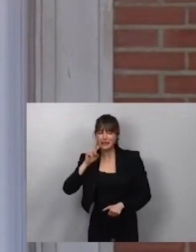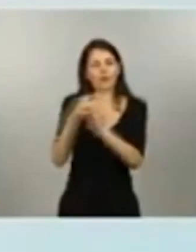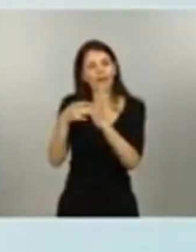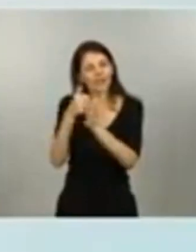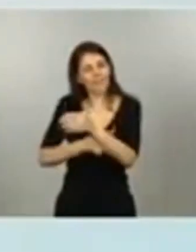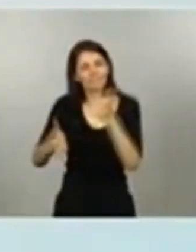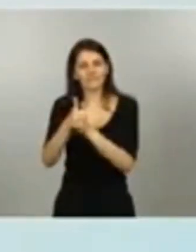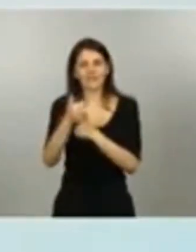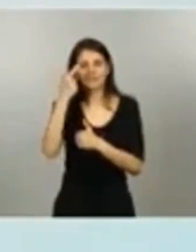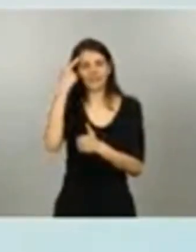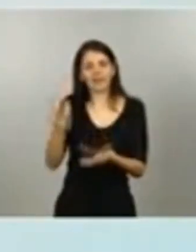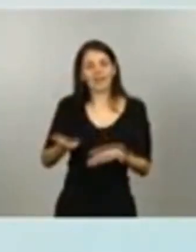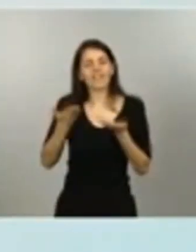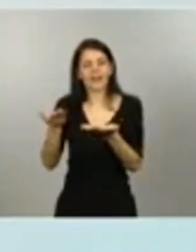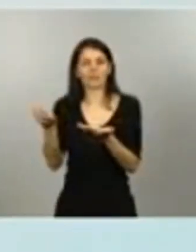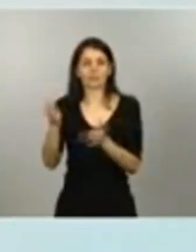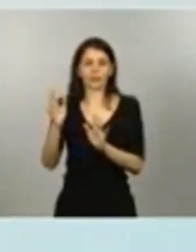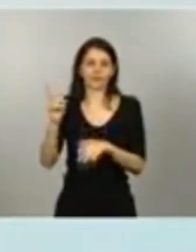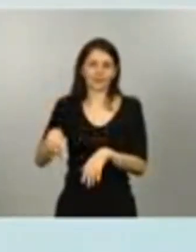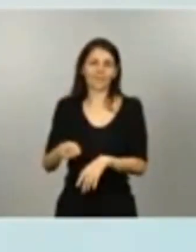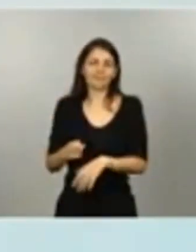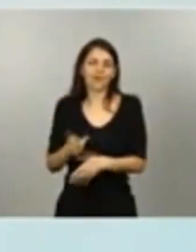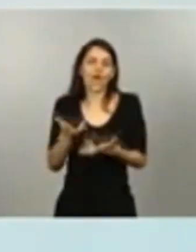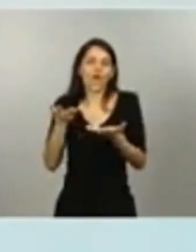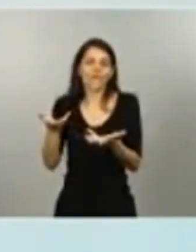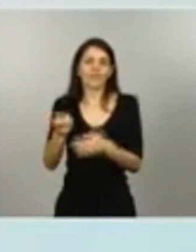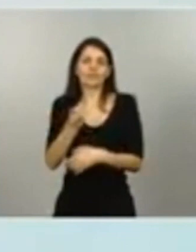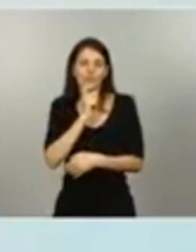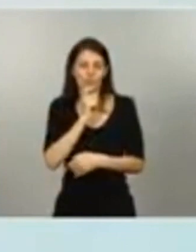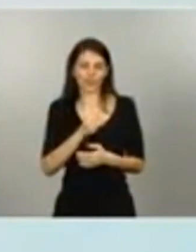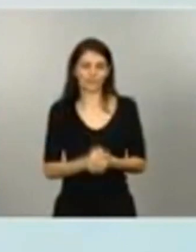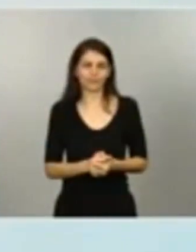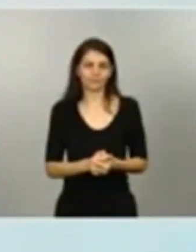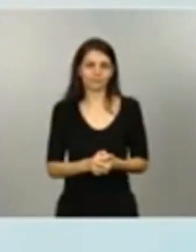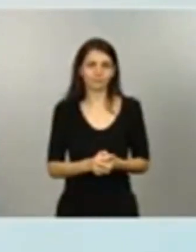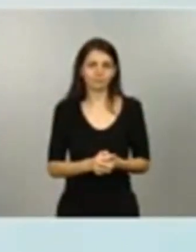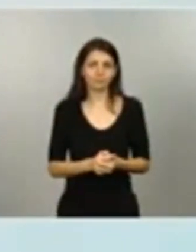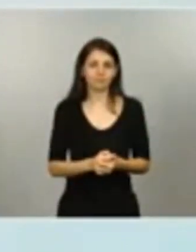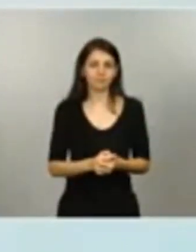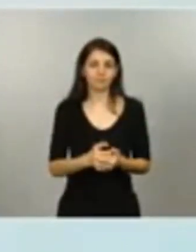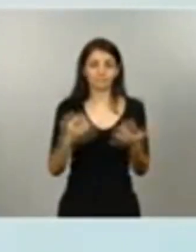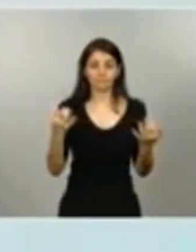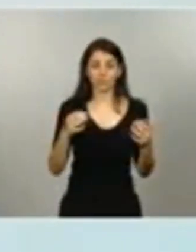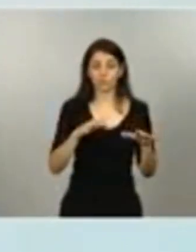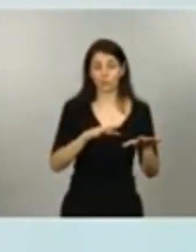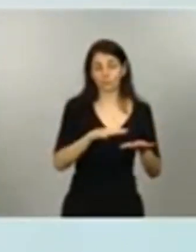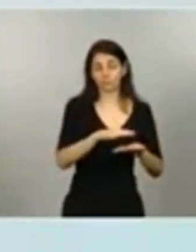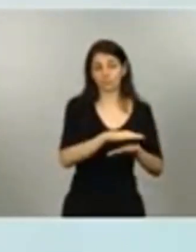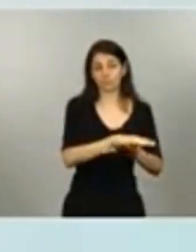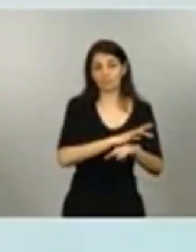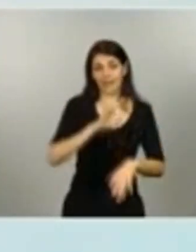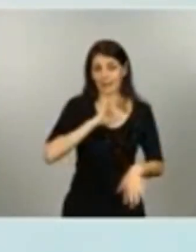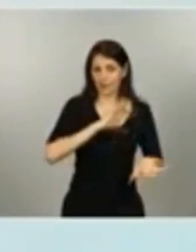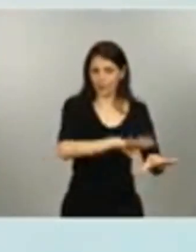polí Sánchez intervención que vivir esa situ Def indiscriminado odio falsidade a